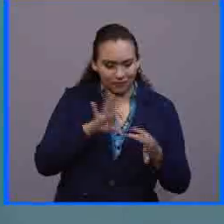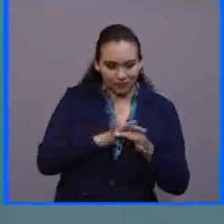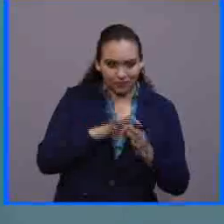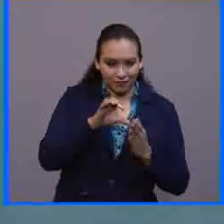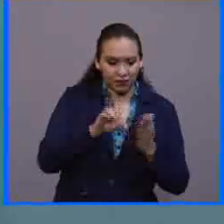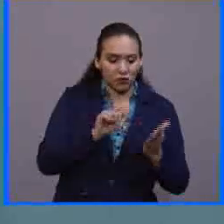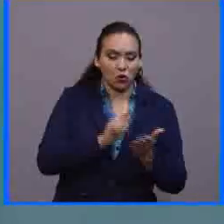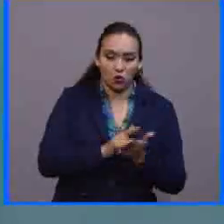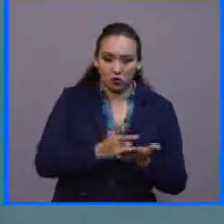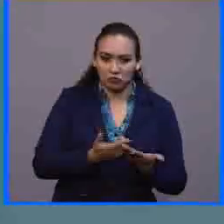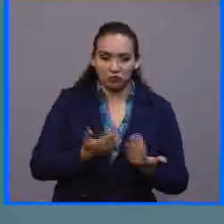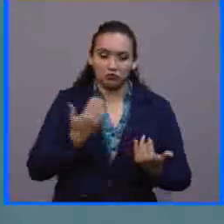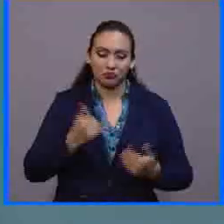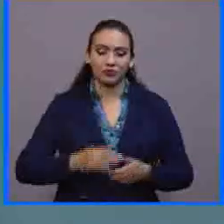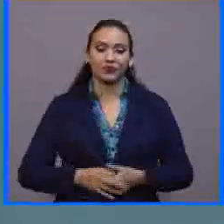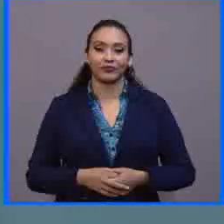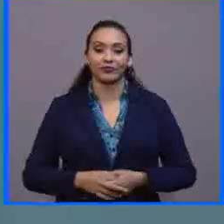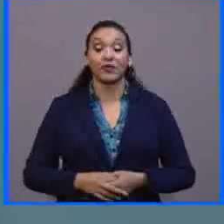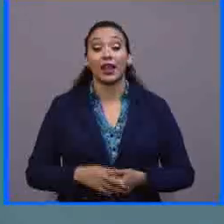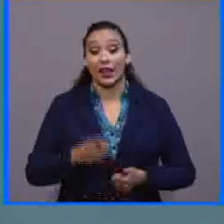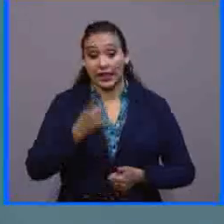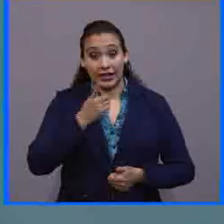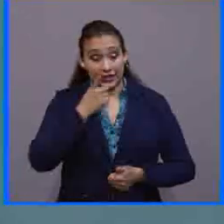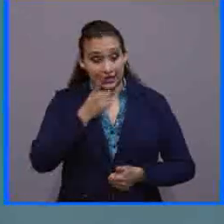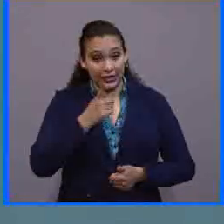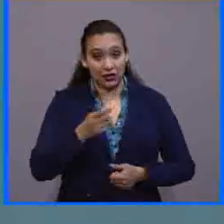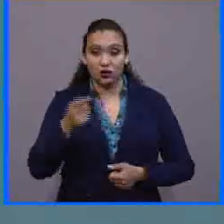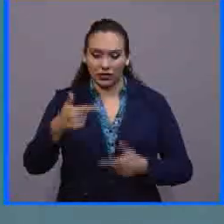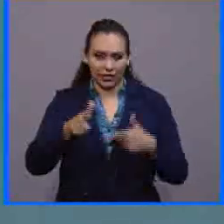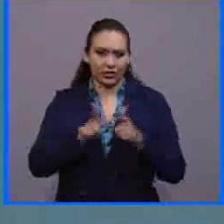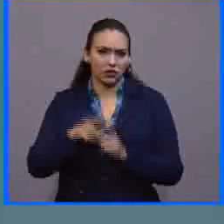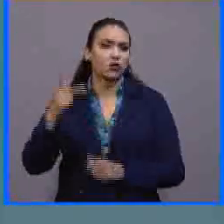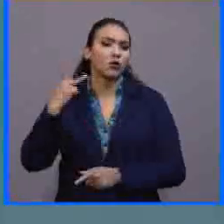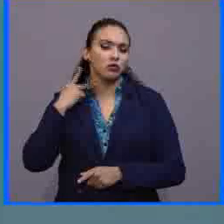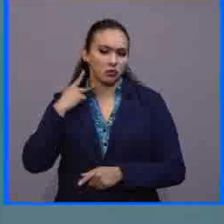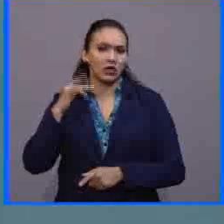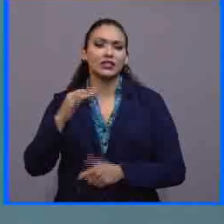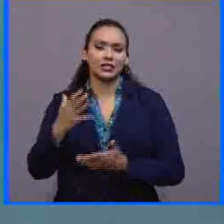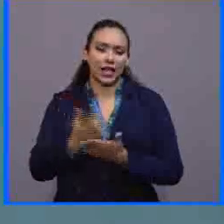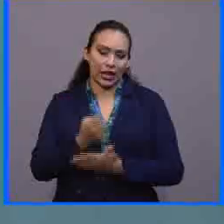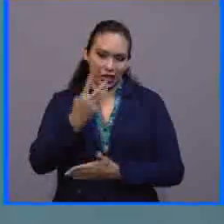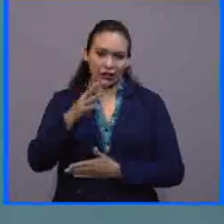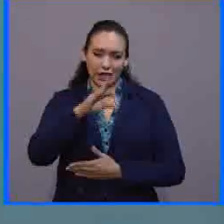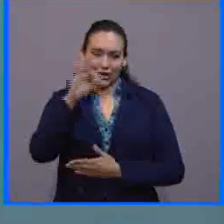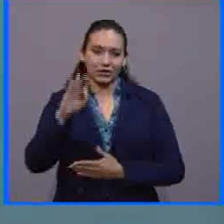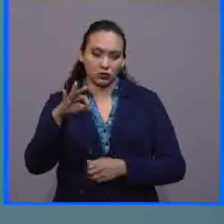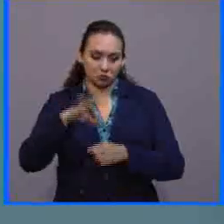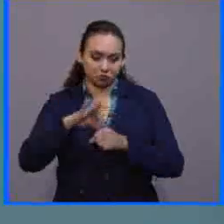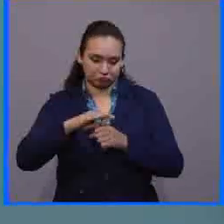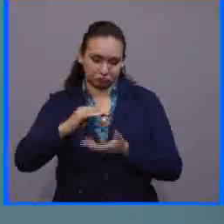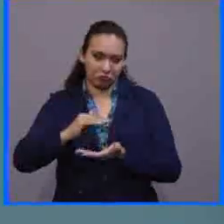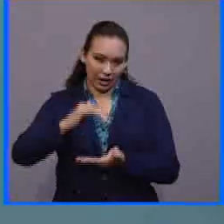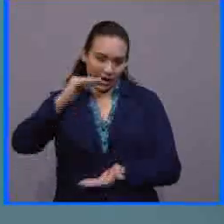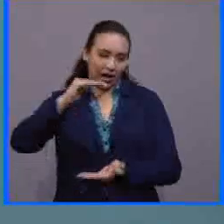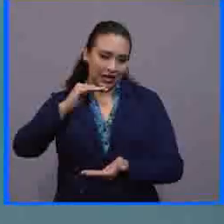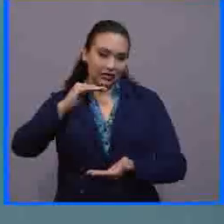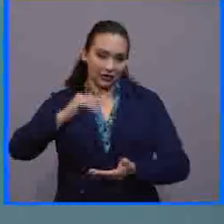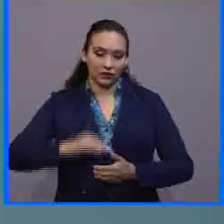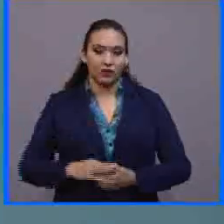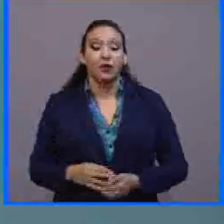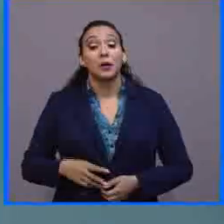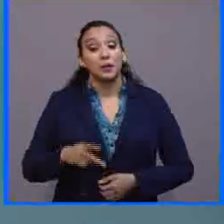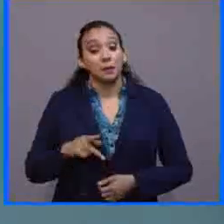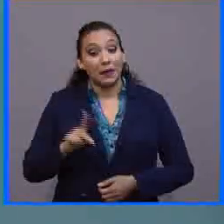o convencionalidad. Indica que si bien el partido local obtuvo más del 3% de la votación en la pasada elección de